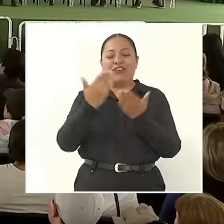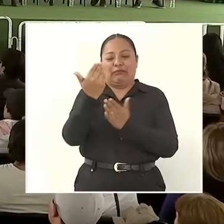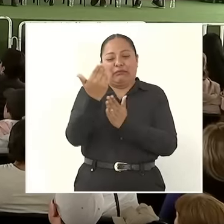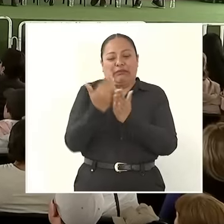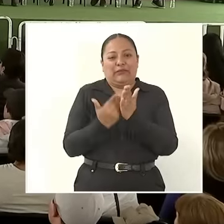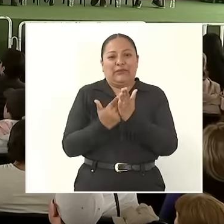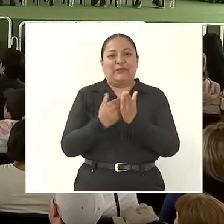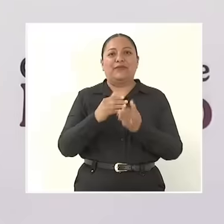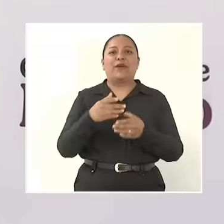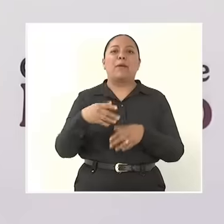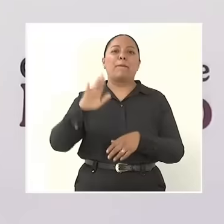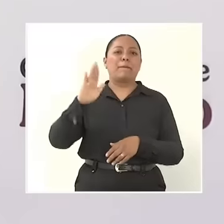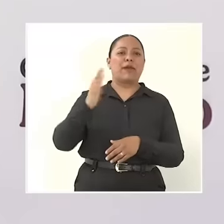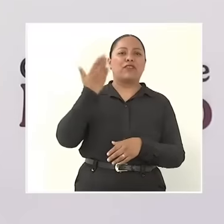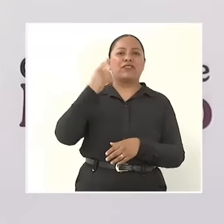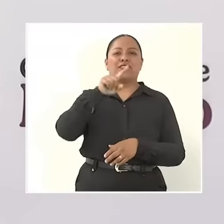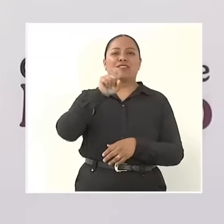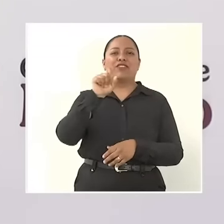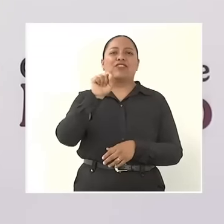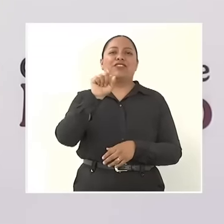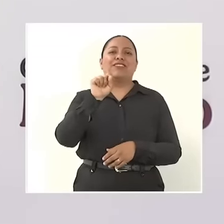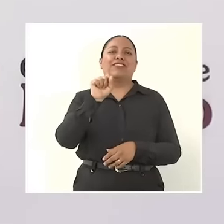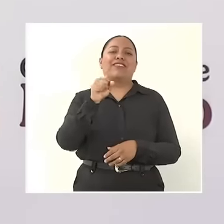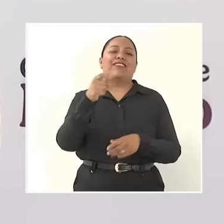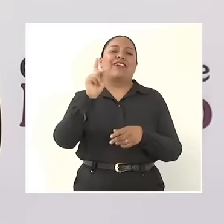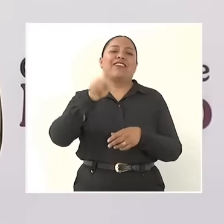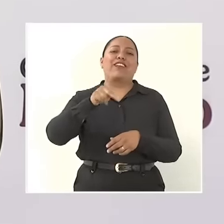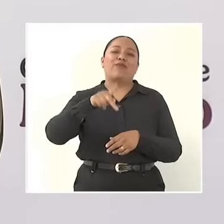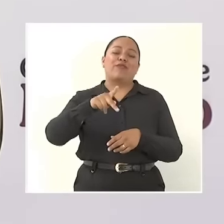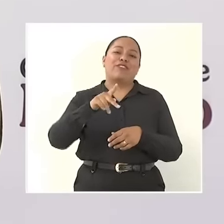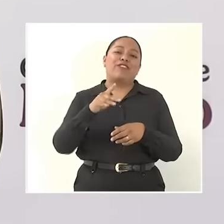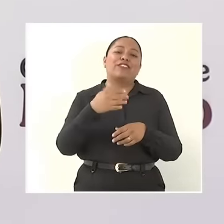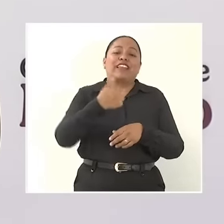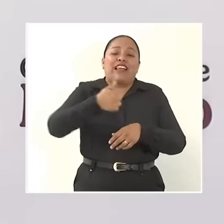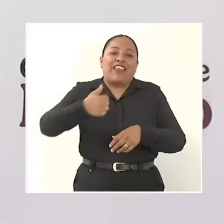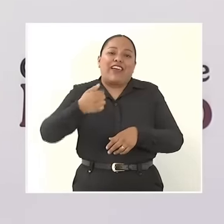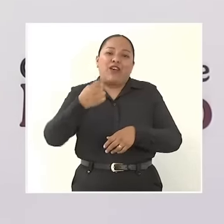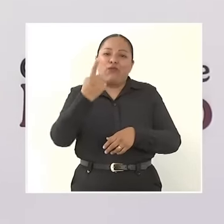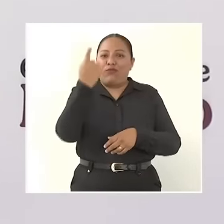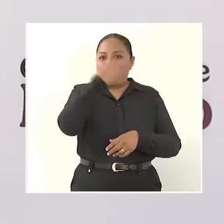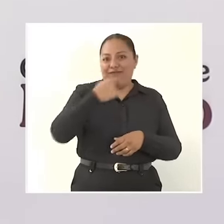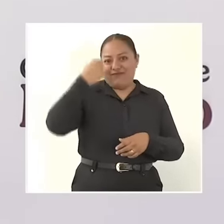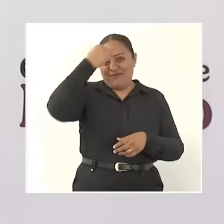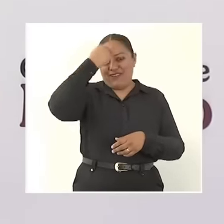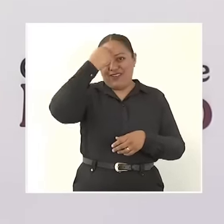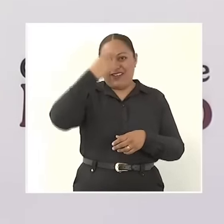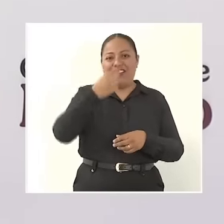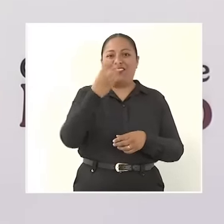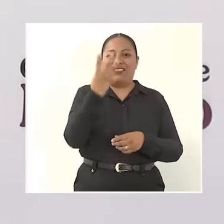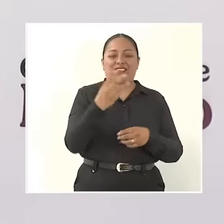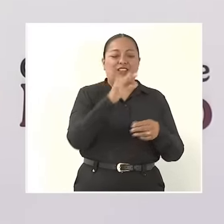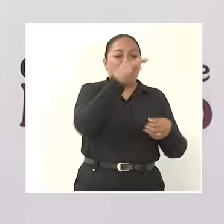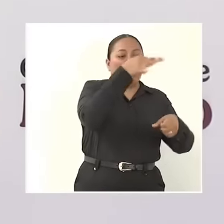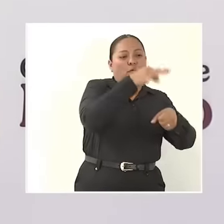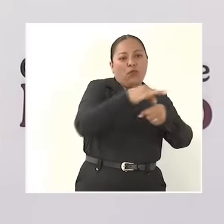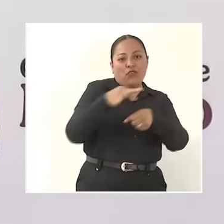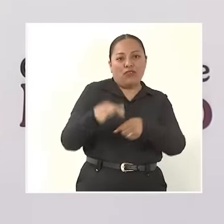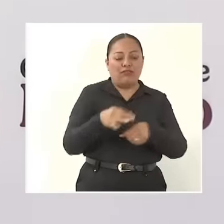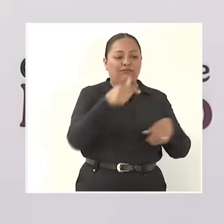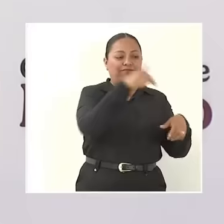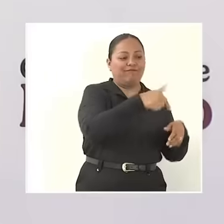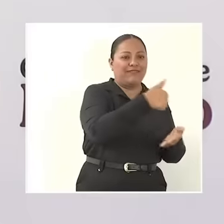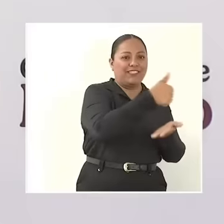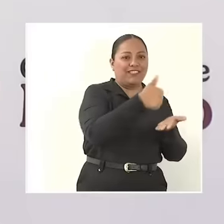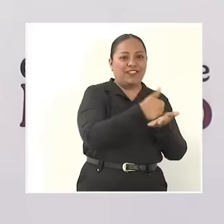kilómetros por hora. Se construirán tres estaciones: Buenavista, San Juan del Río y Santiago